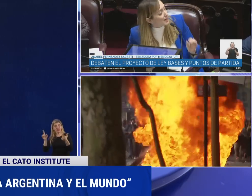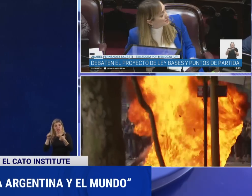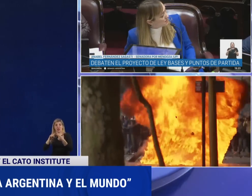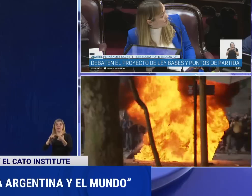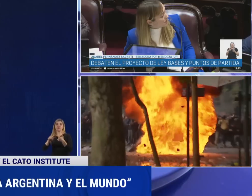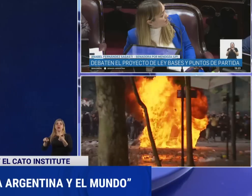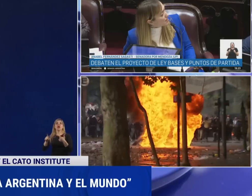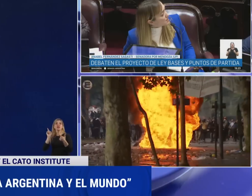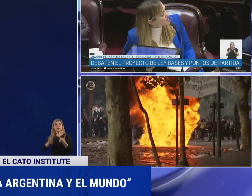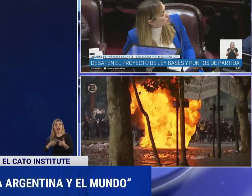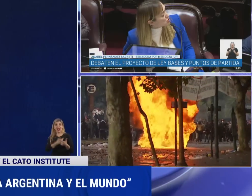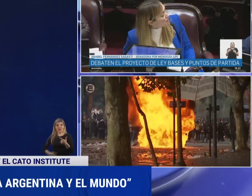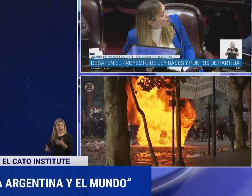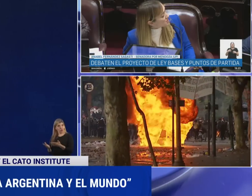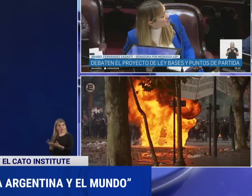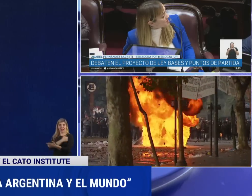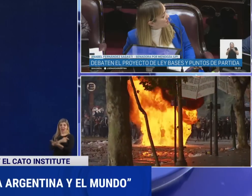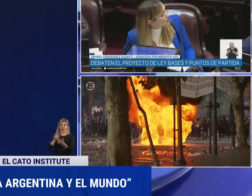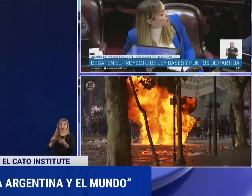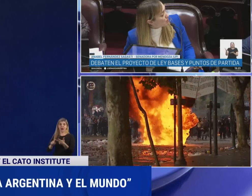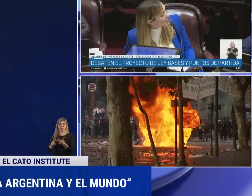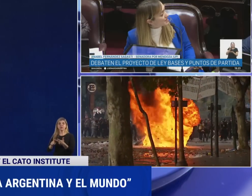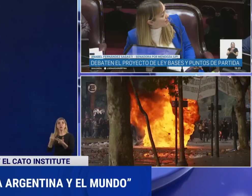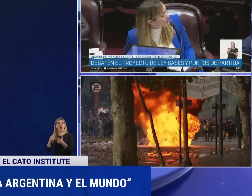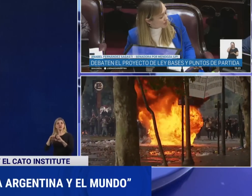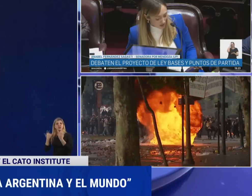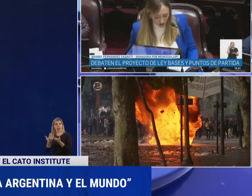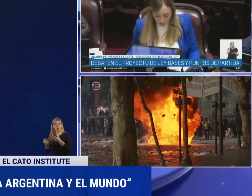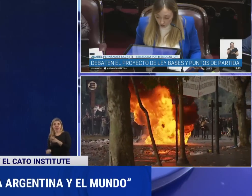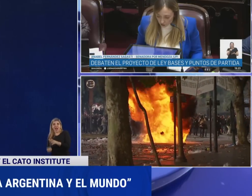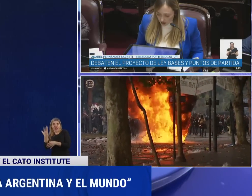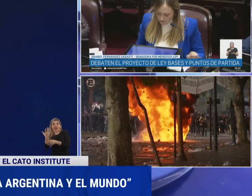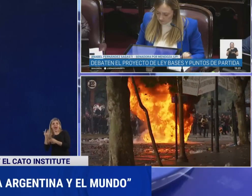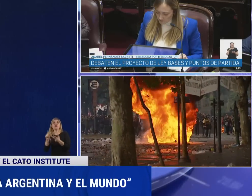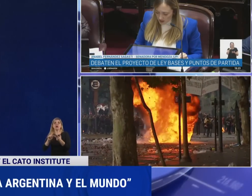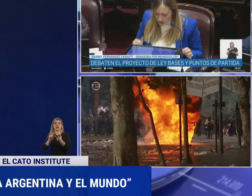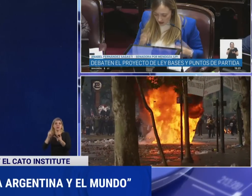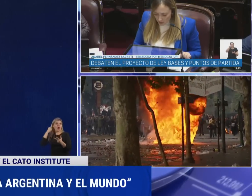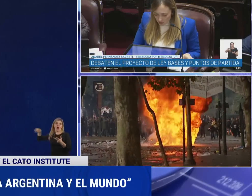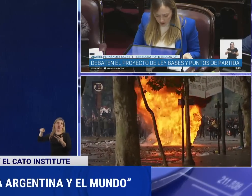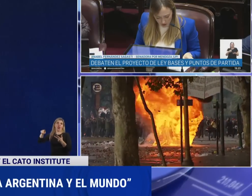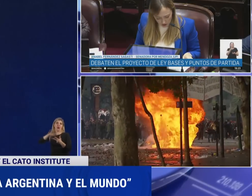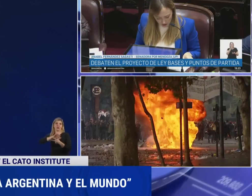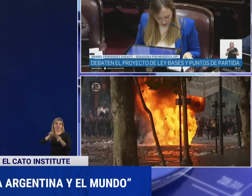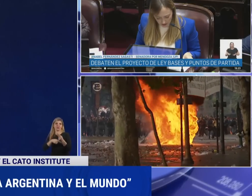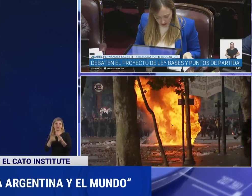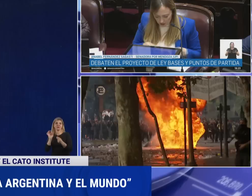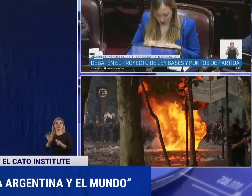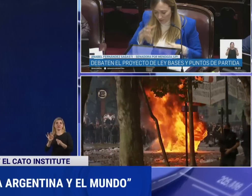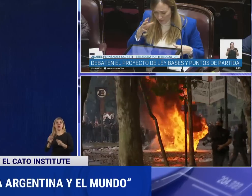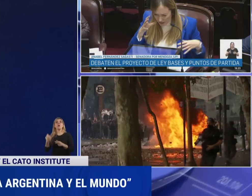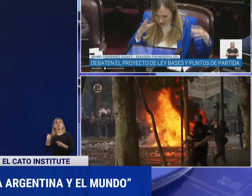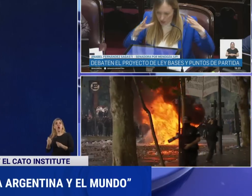logramos retirar el Estado lo necesario para que la sociedad pueda florecer, habremos tenido éxito, porque la actividad económica